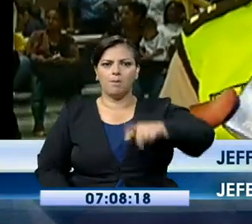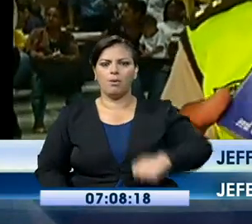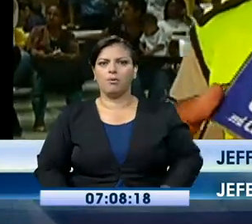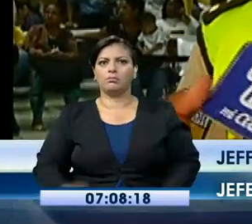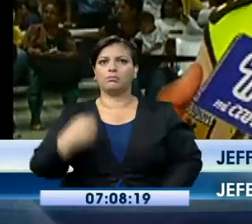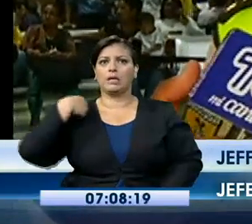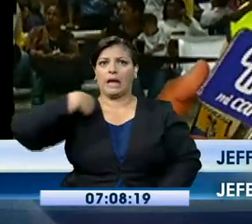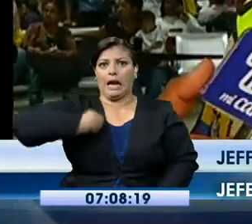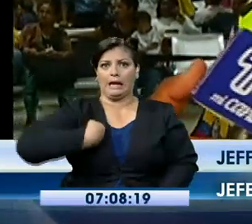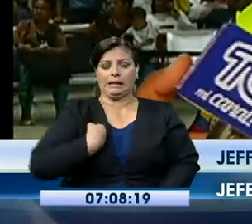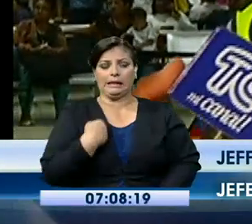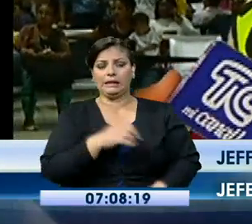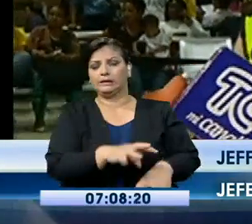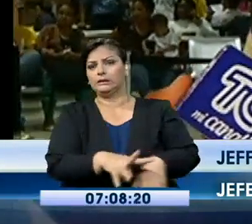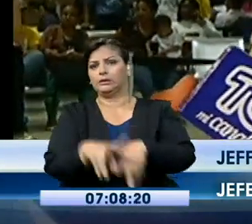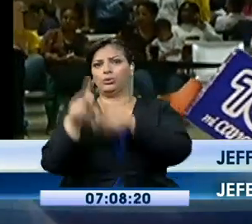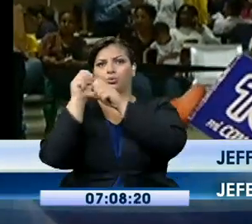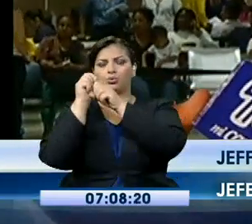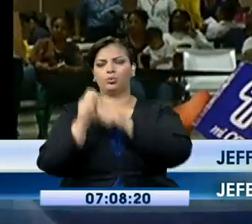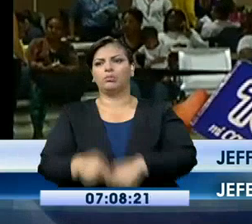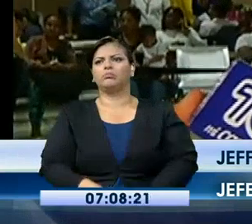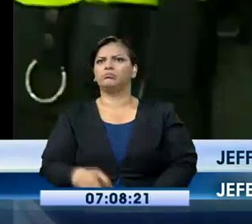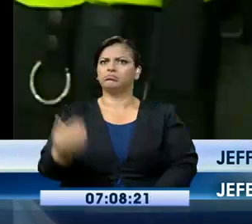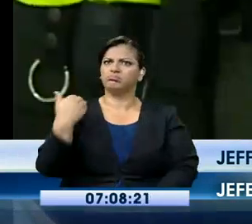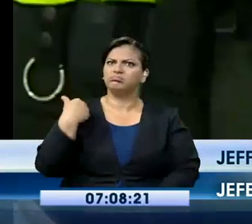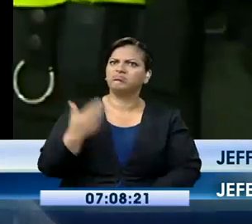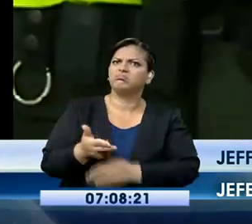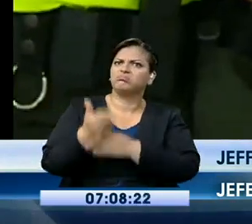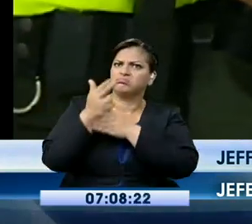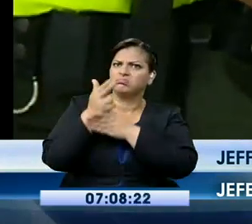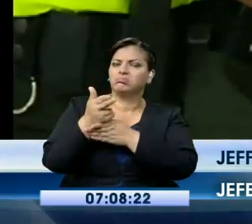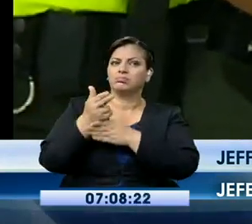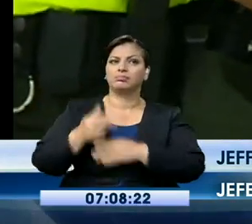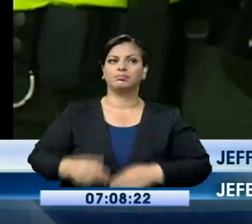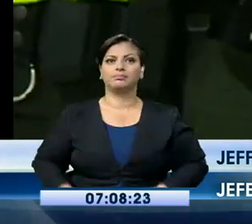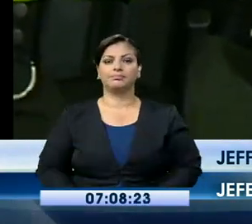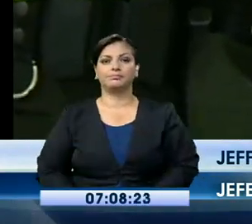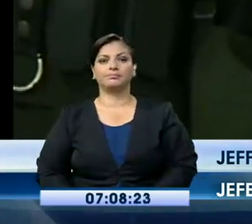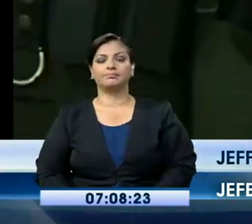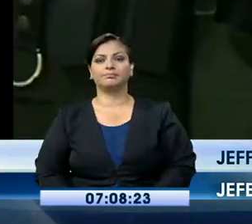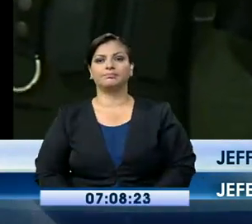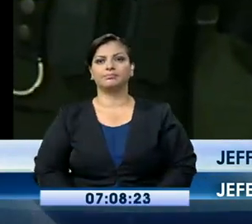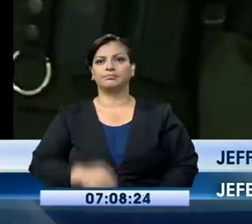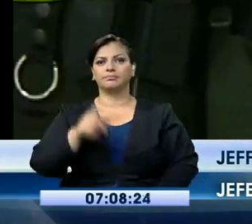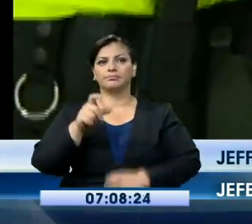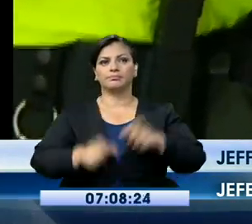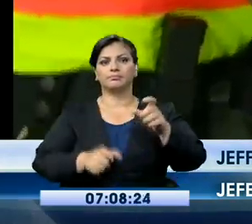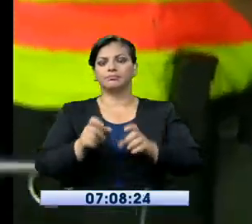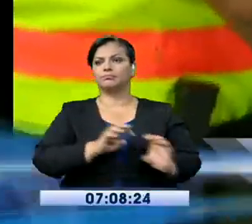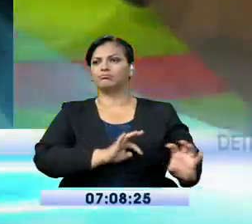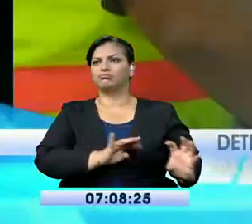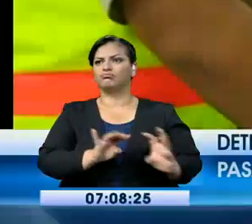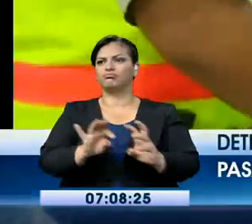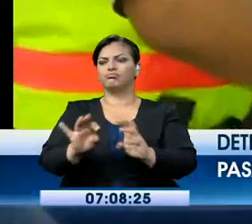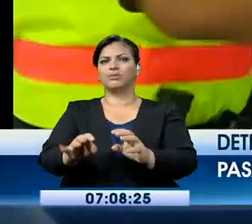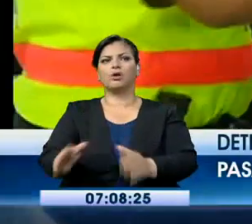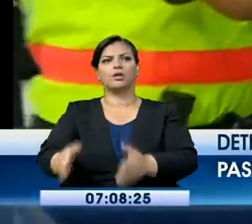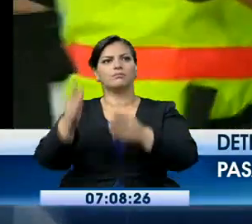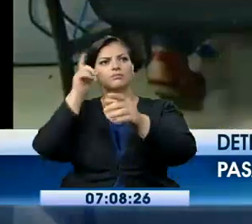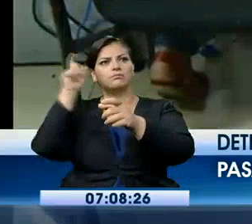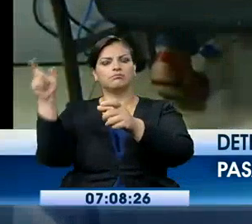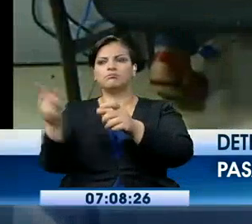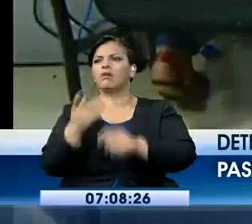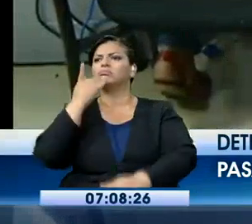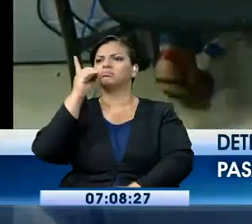las hoy denunciantes y una arma de fuego tipo revólver. De ahí que varias personas llegaron también hasta la entidad judicial para presentar